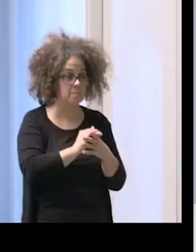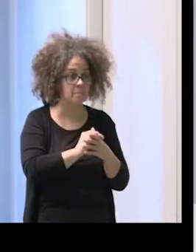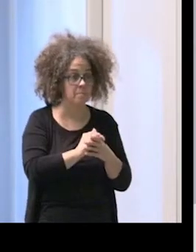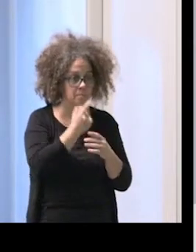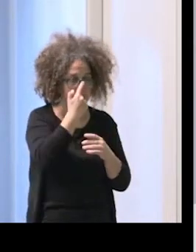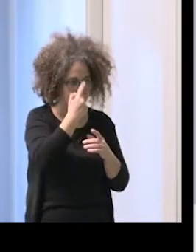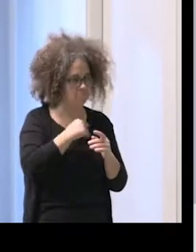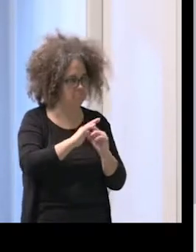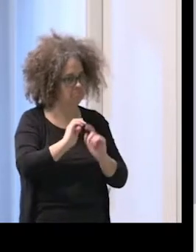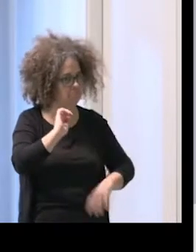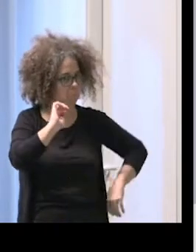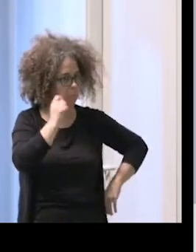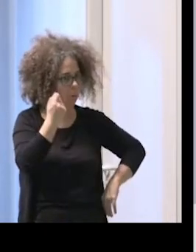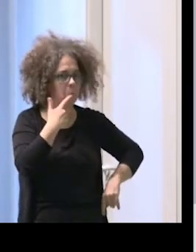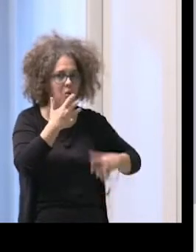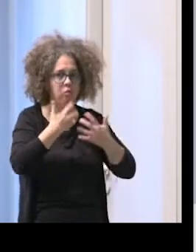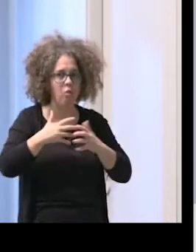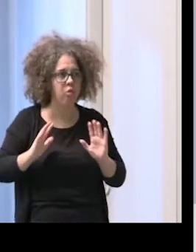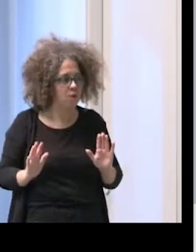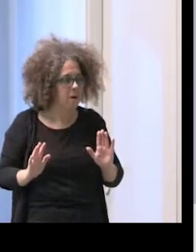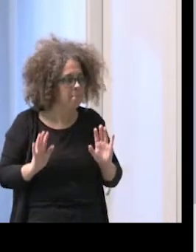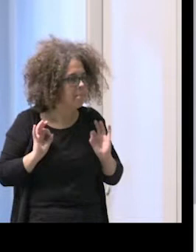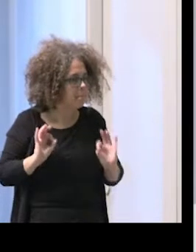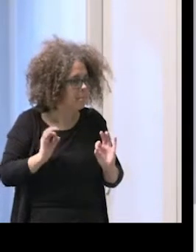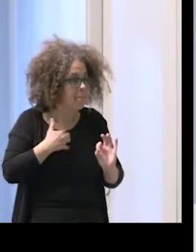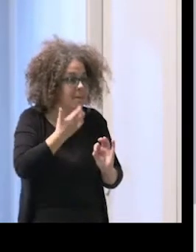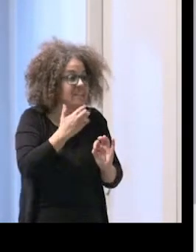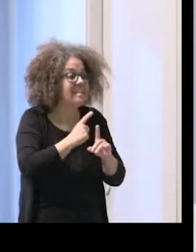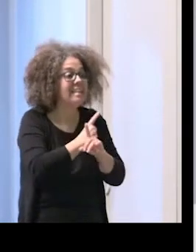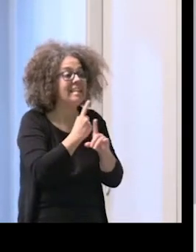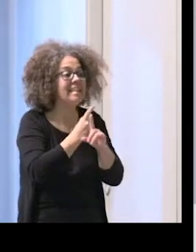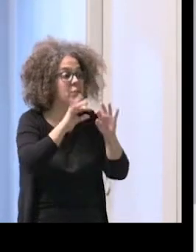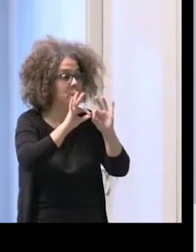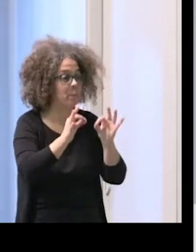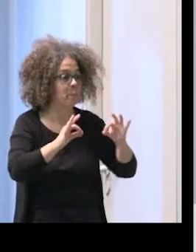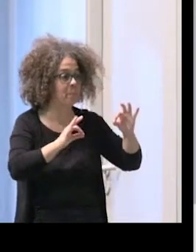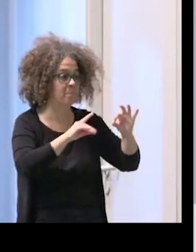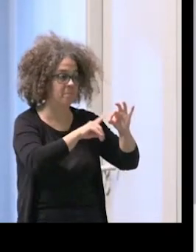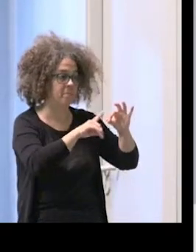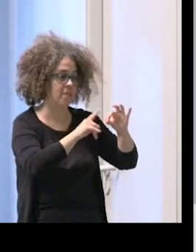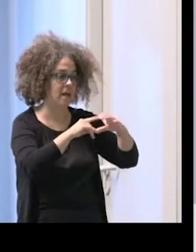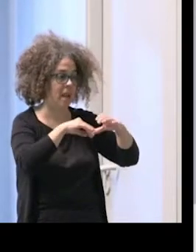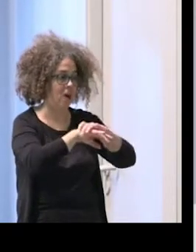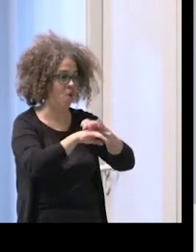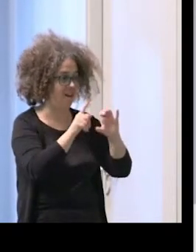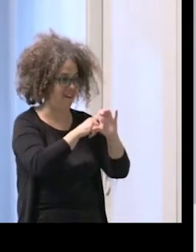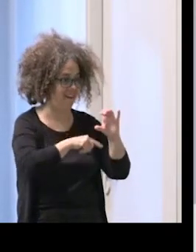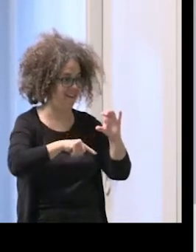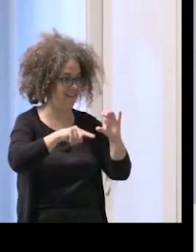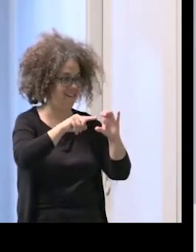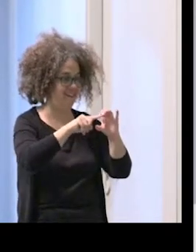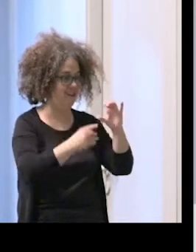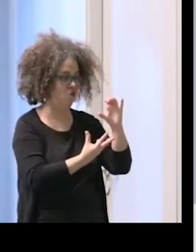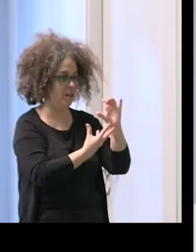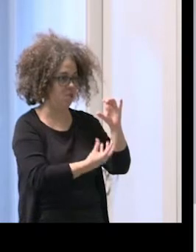grado de éxito, funcionan bastante bien. Pero si el nervio, si el cable que conecta la cóclea, la periferia, con el